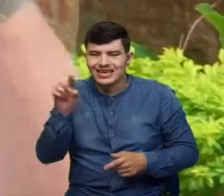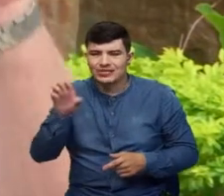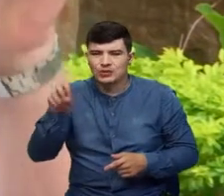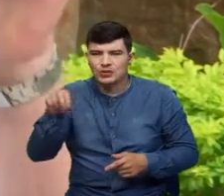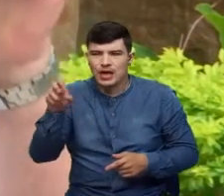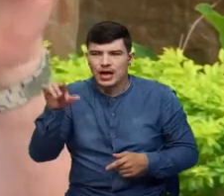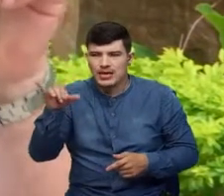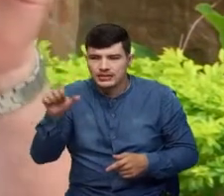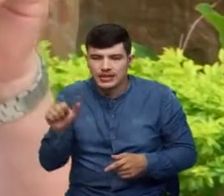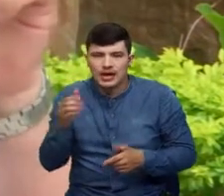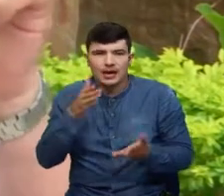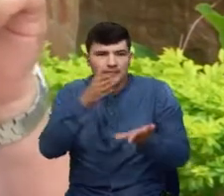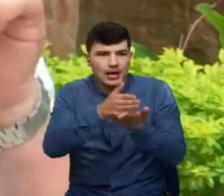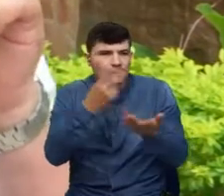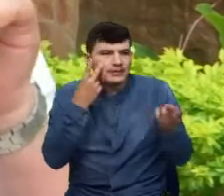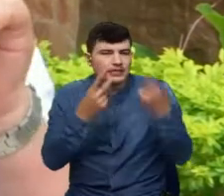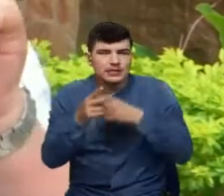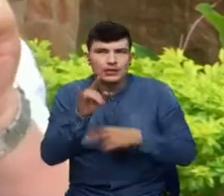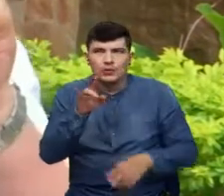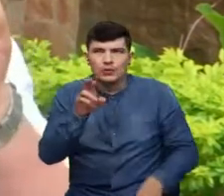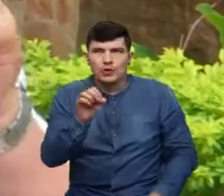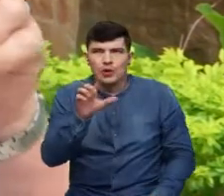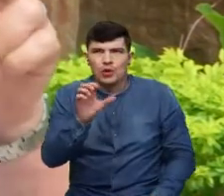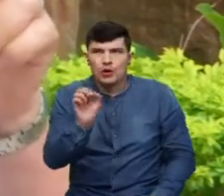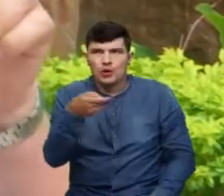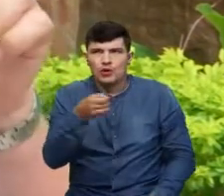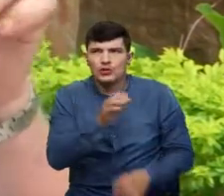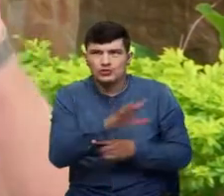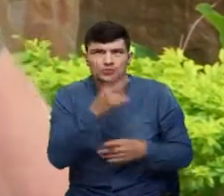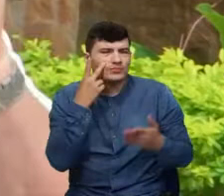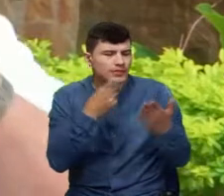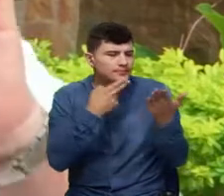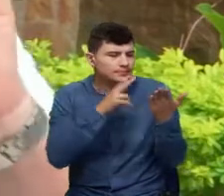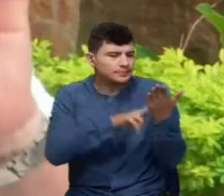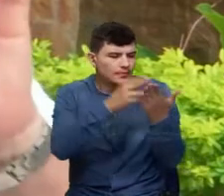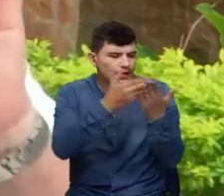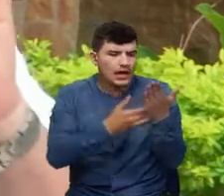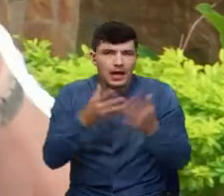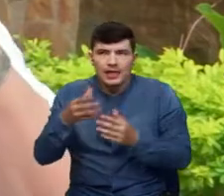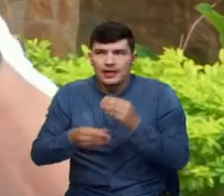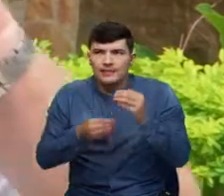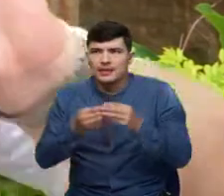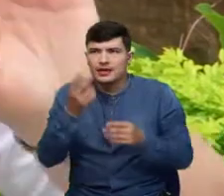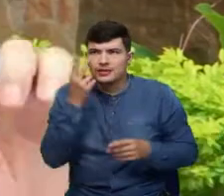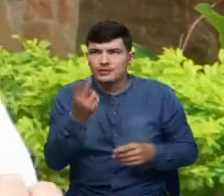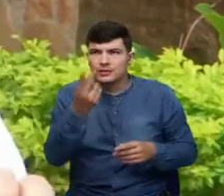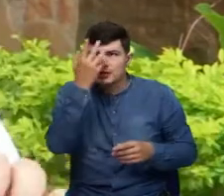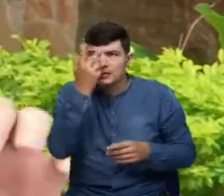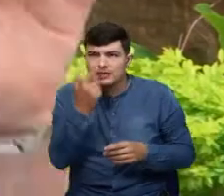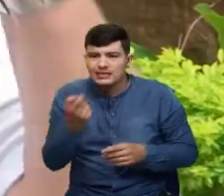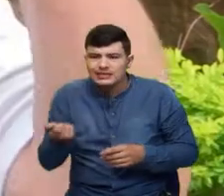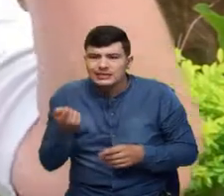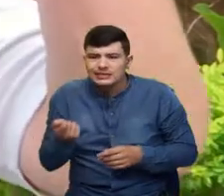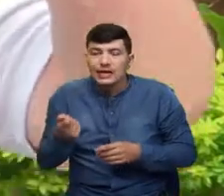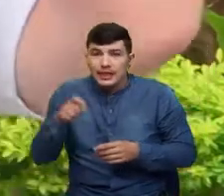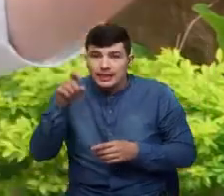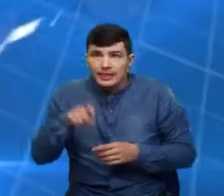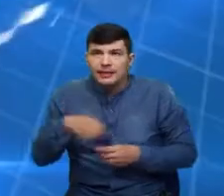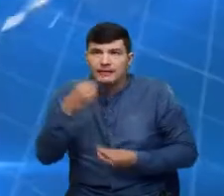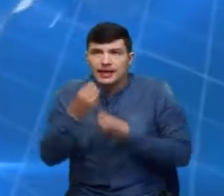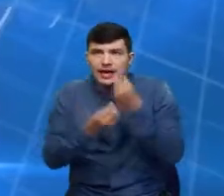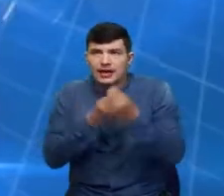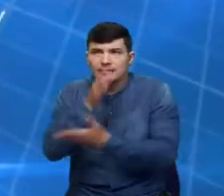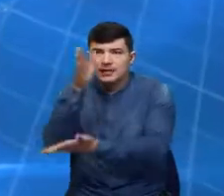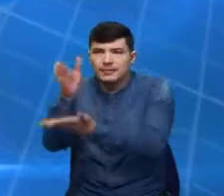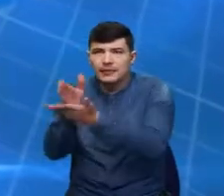la visita de un neurólogo fue que su nervioso y dos exámenes delicadísimos que me tienen que hacer en la